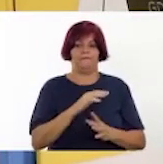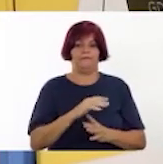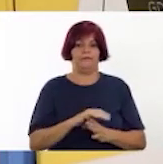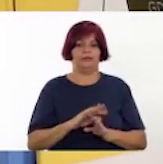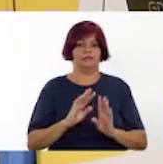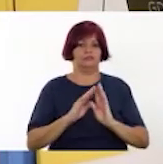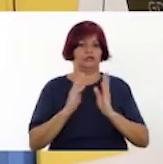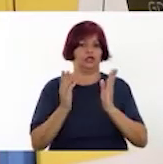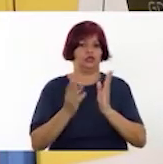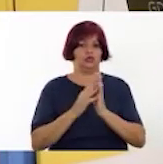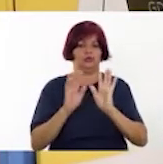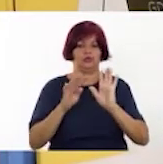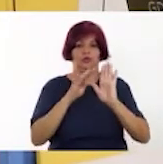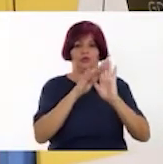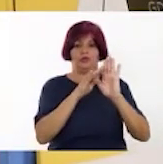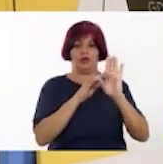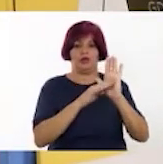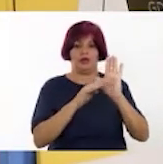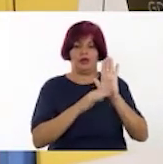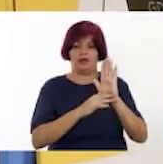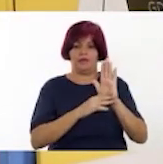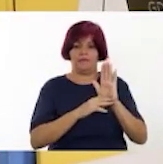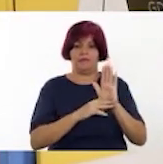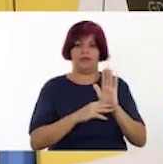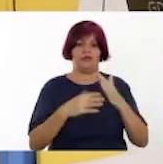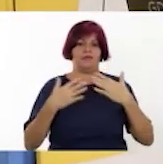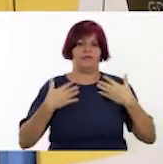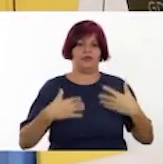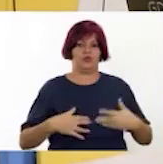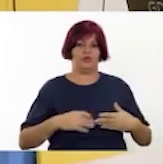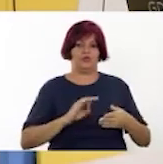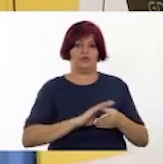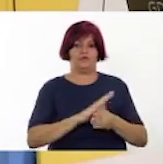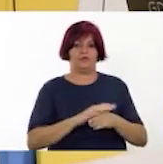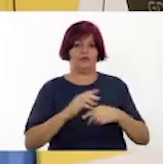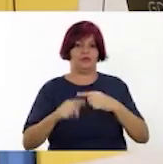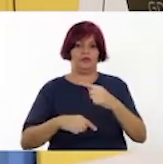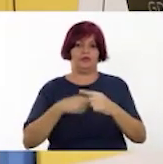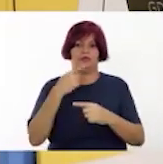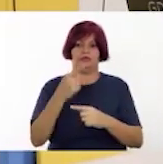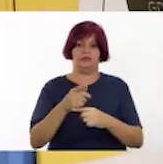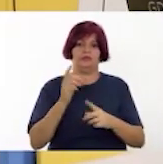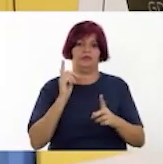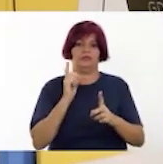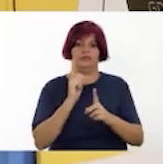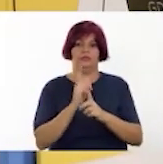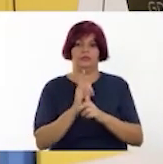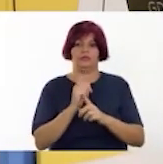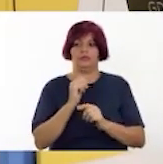Sin más, a tomar todas las medidas necesarias para evitar la COVID y hasta el próximo encuentro.